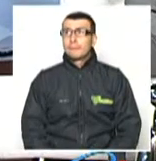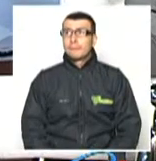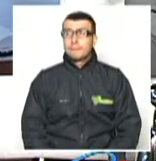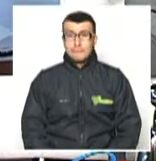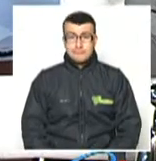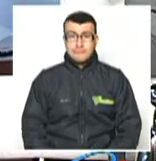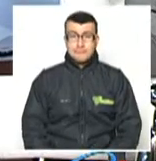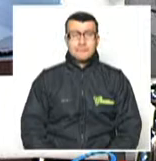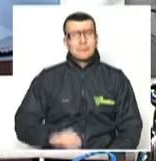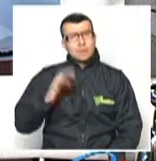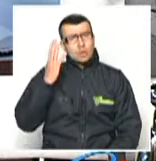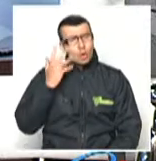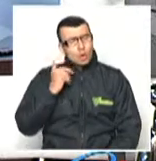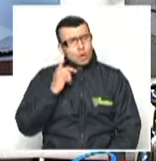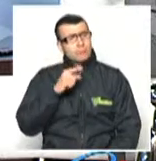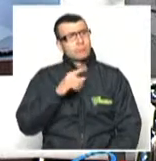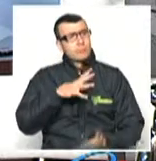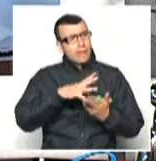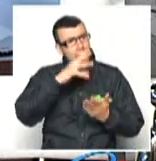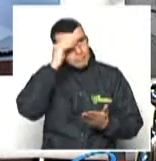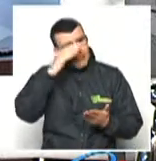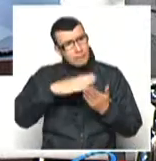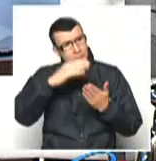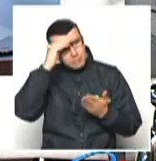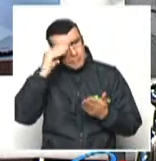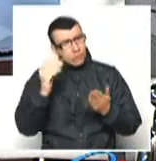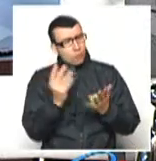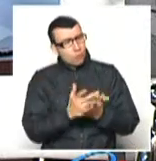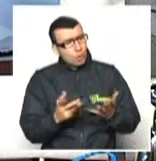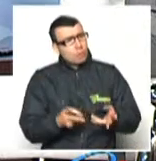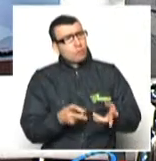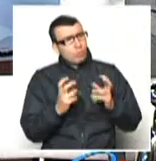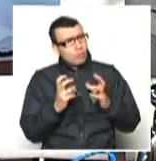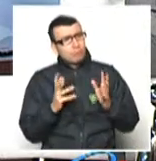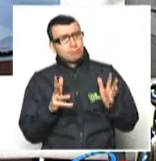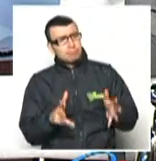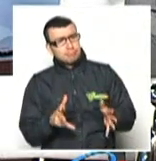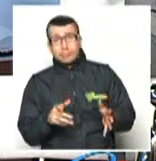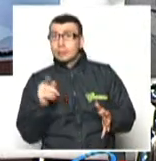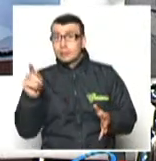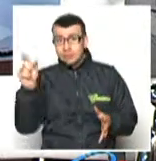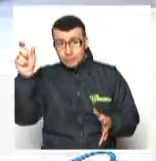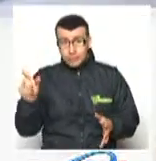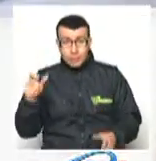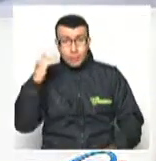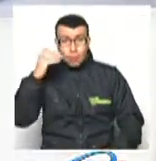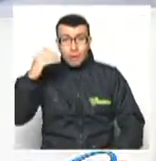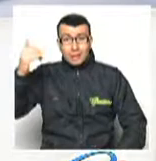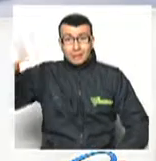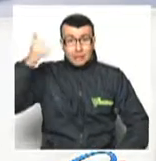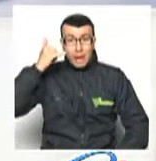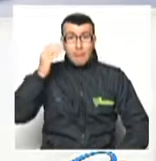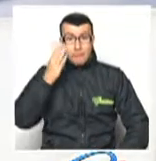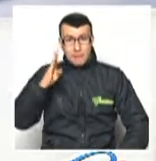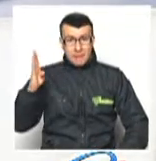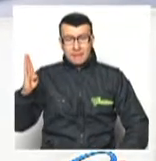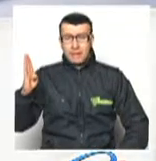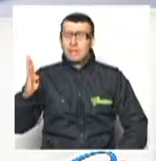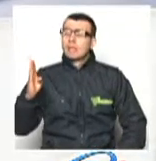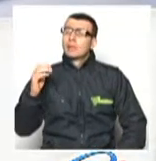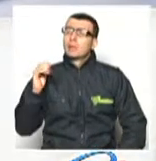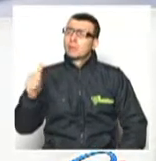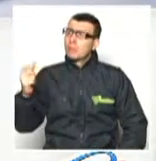Todos los días uno aprende cosas nuevas en la medicina y la pregunta que la señora acaba de hacernos pues me deja a